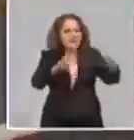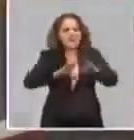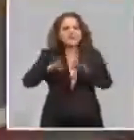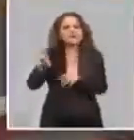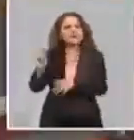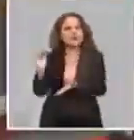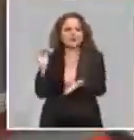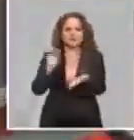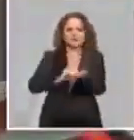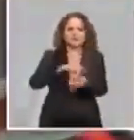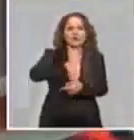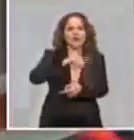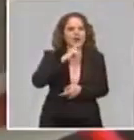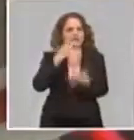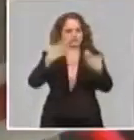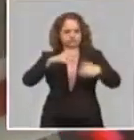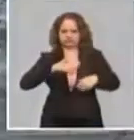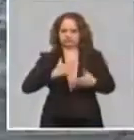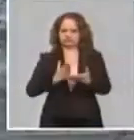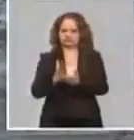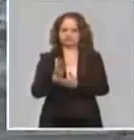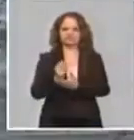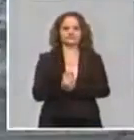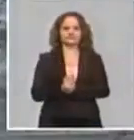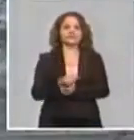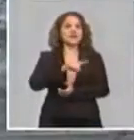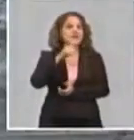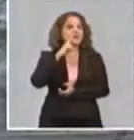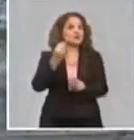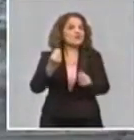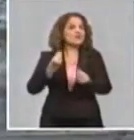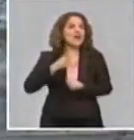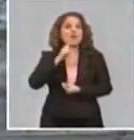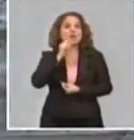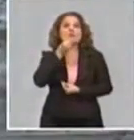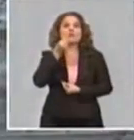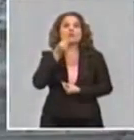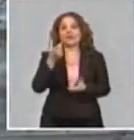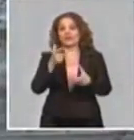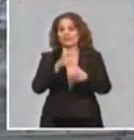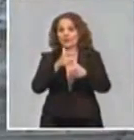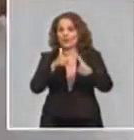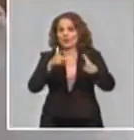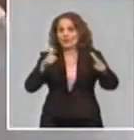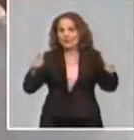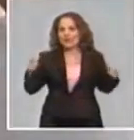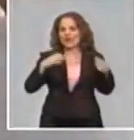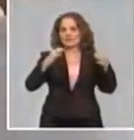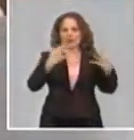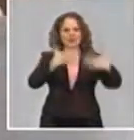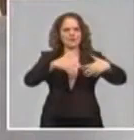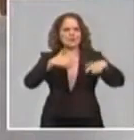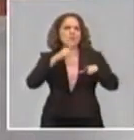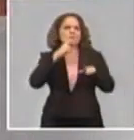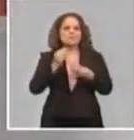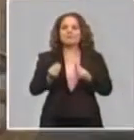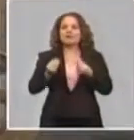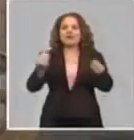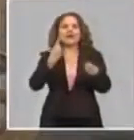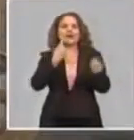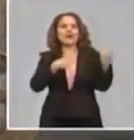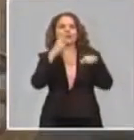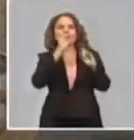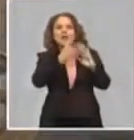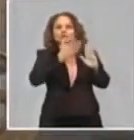en el mayor combinado de la roca en Cuba. Ello elevará su capacidad de producción de surtidos fundamentales destinados a construcciones del turismo,